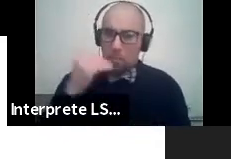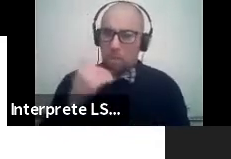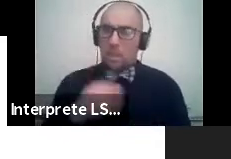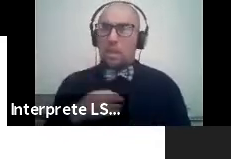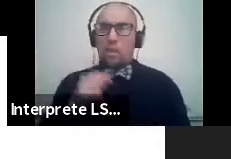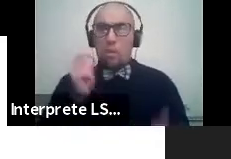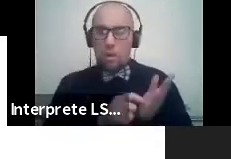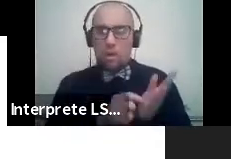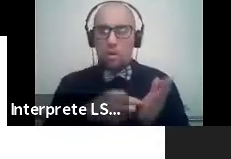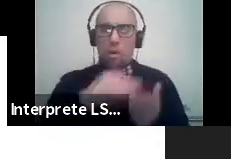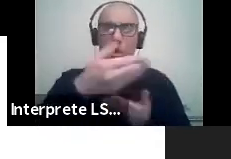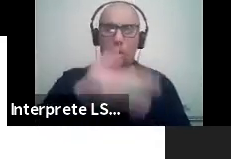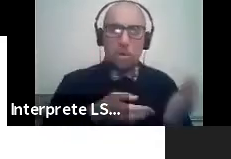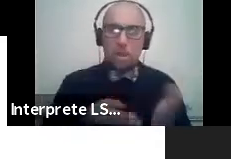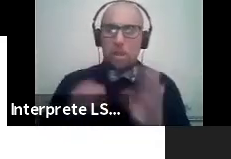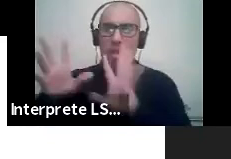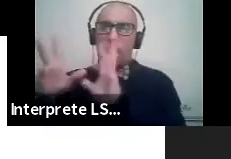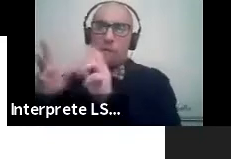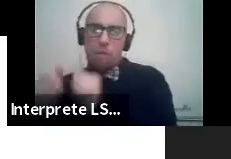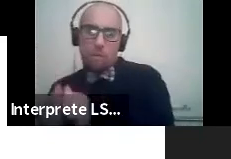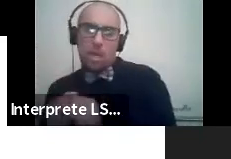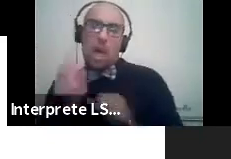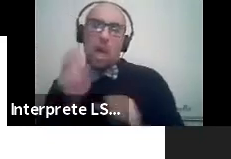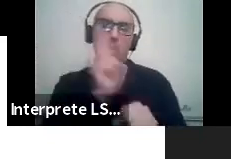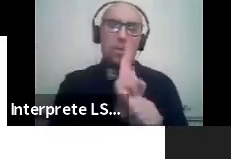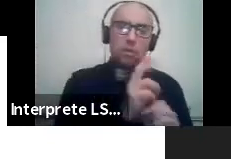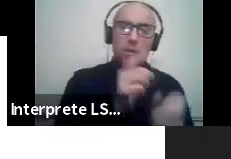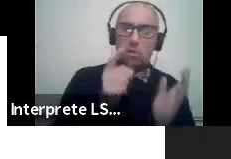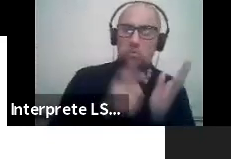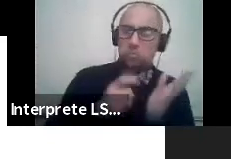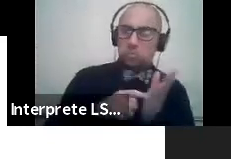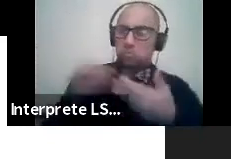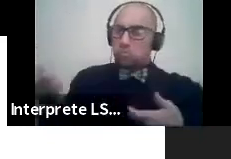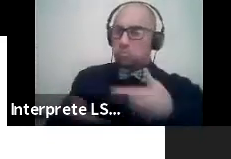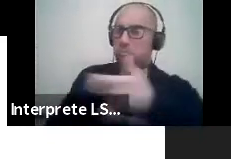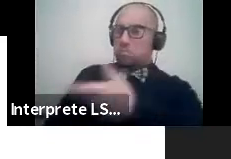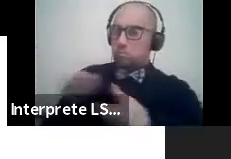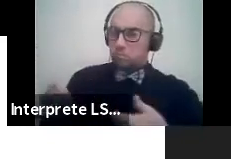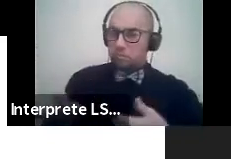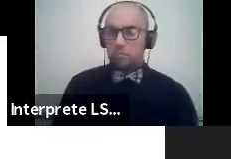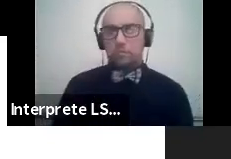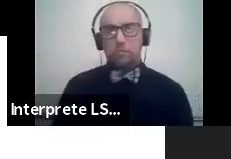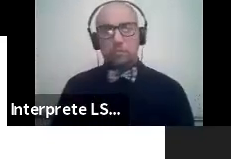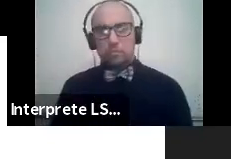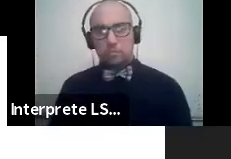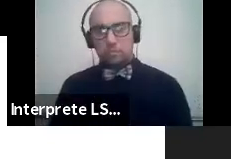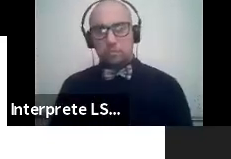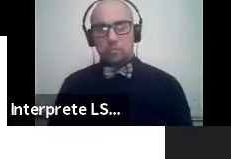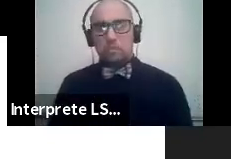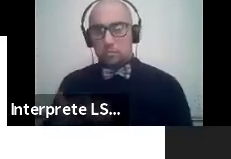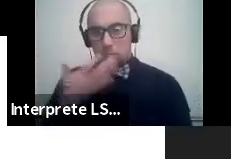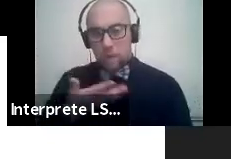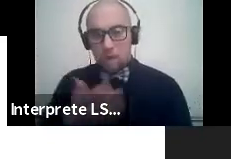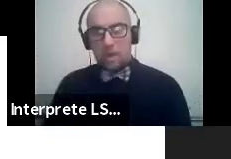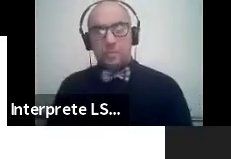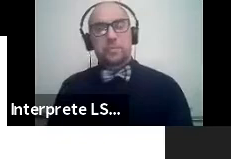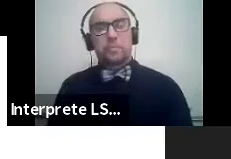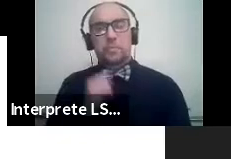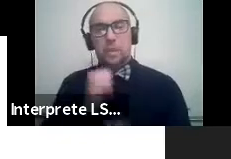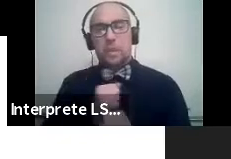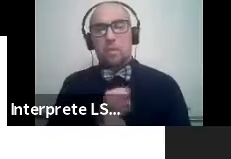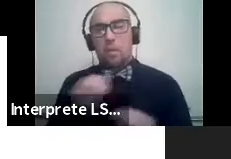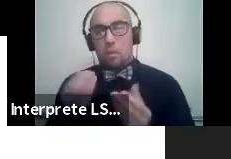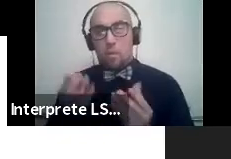elemento compartido entre las familias y el espacio educativo. Ahora, la tarea